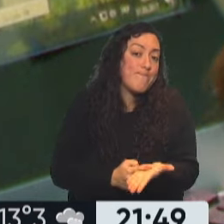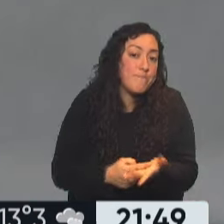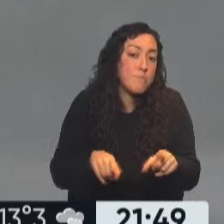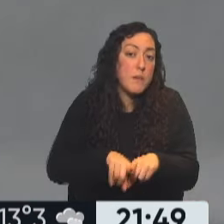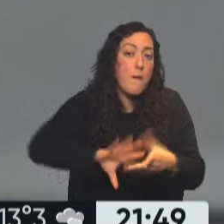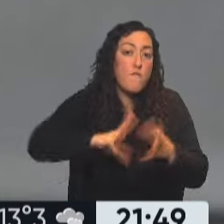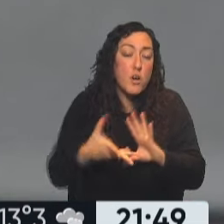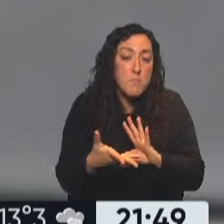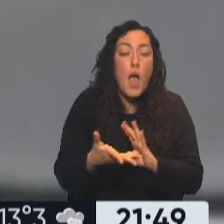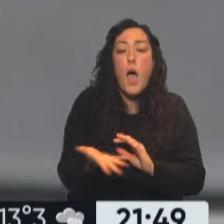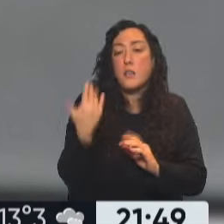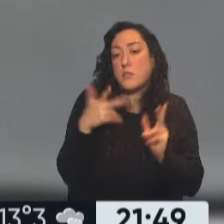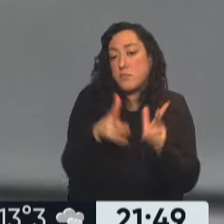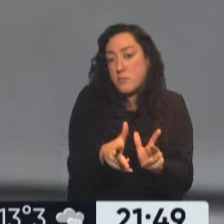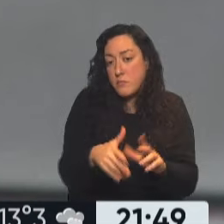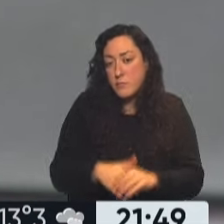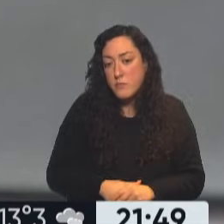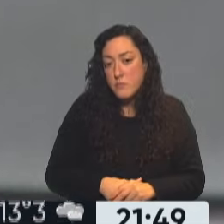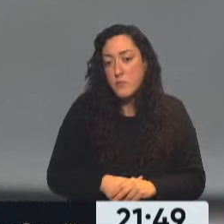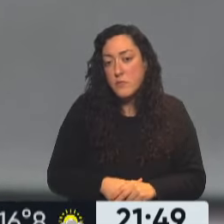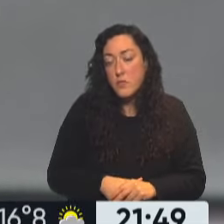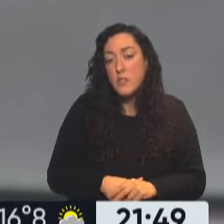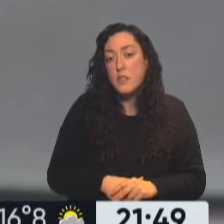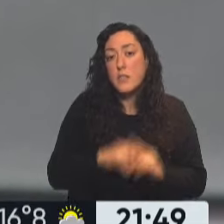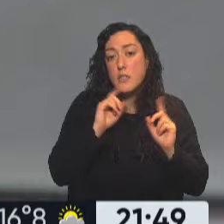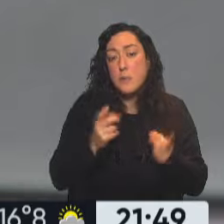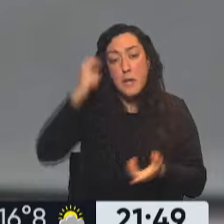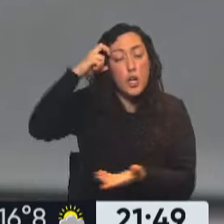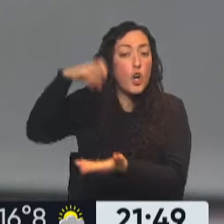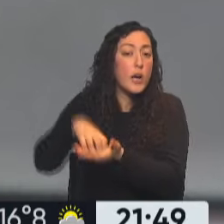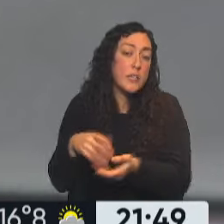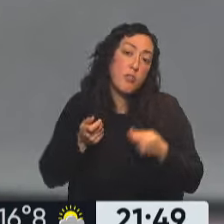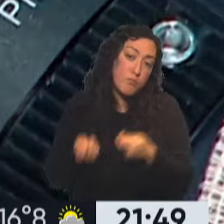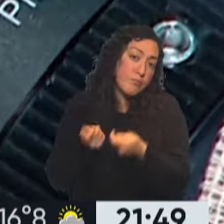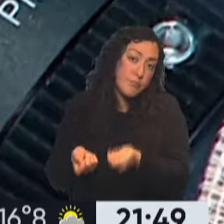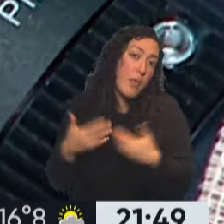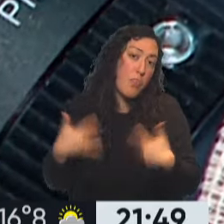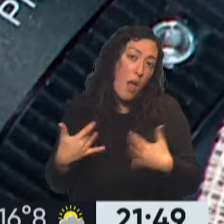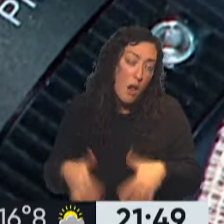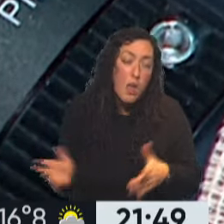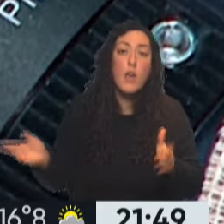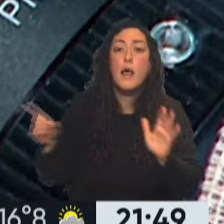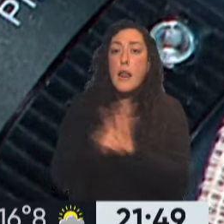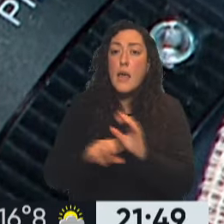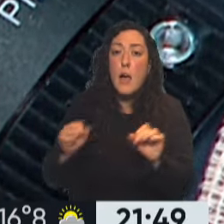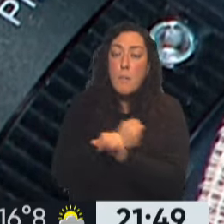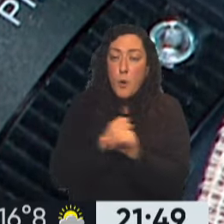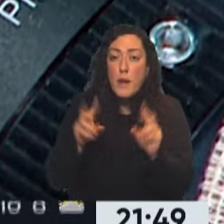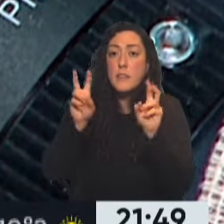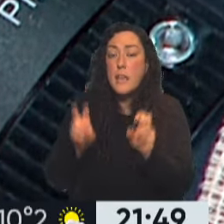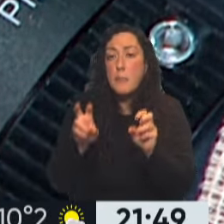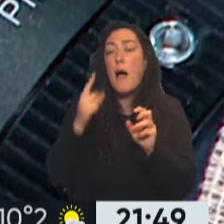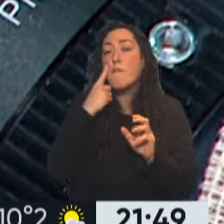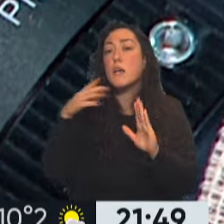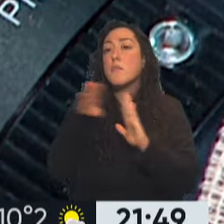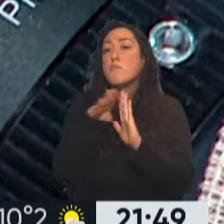términos que recién manifesté y a su vez exhorta al Congreso para que sancione una ley que establezca